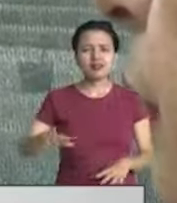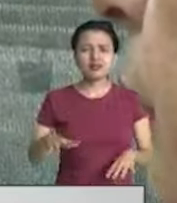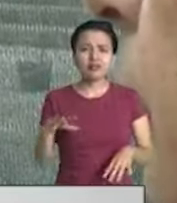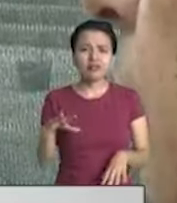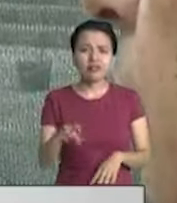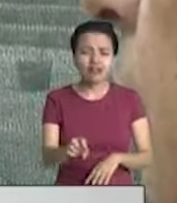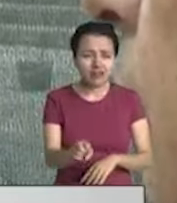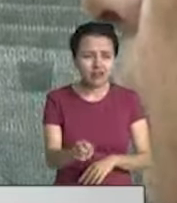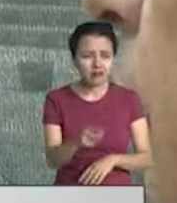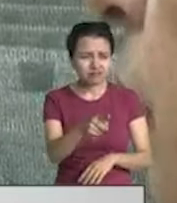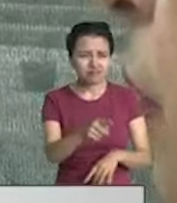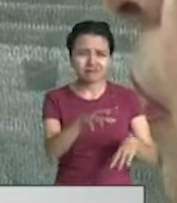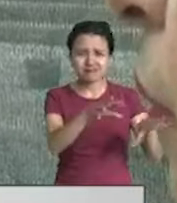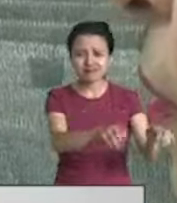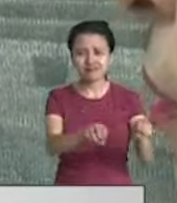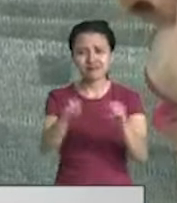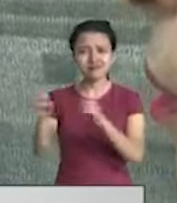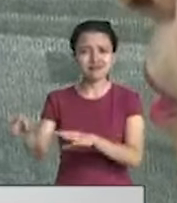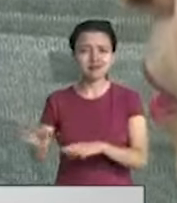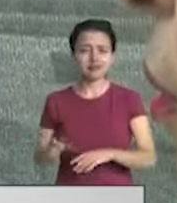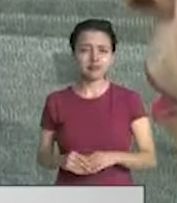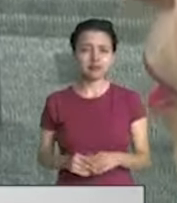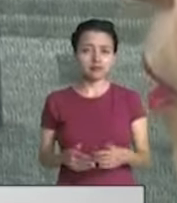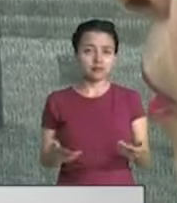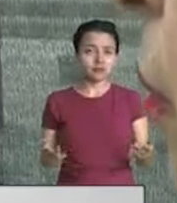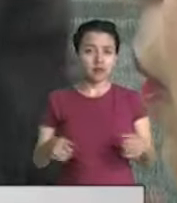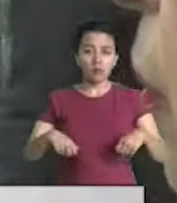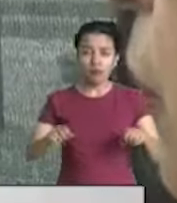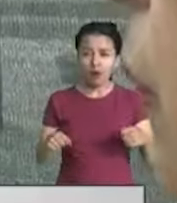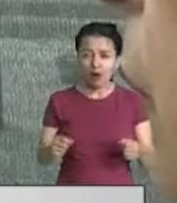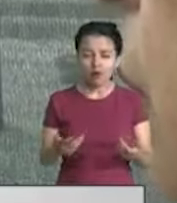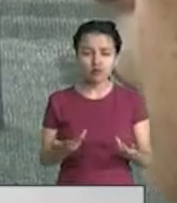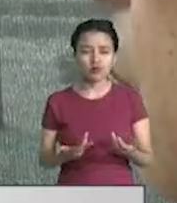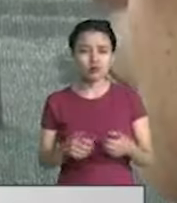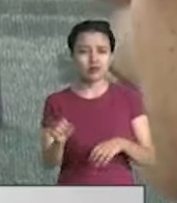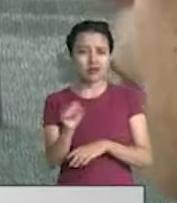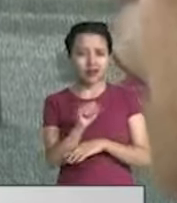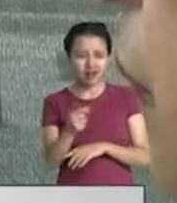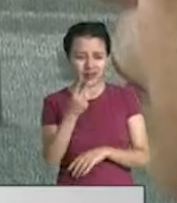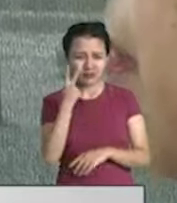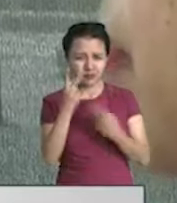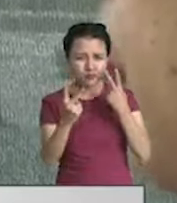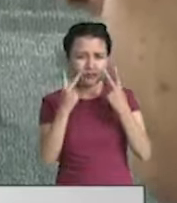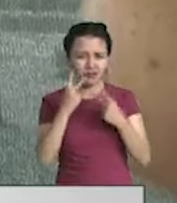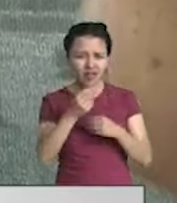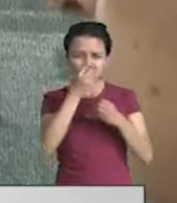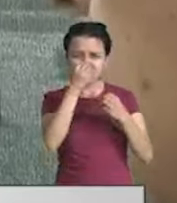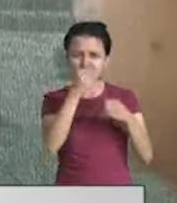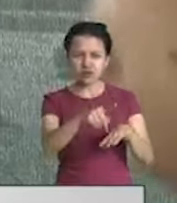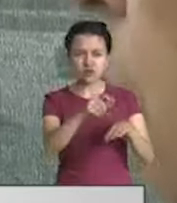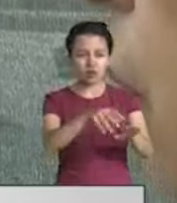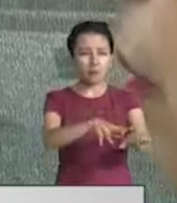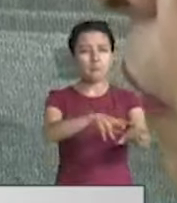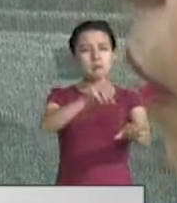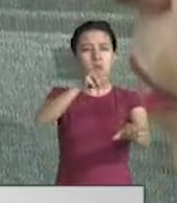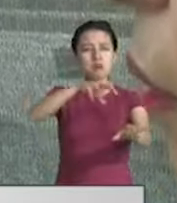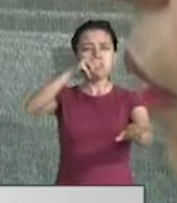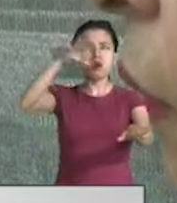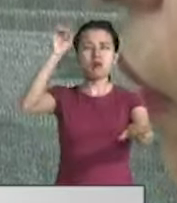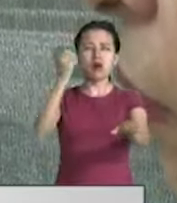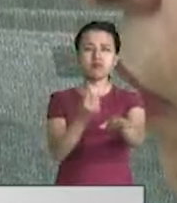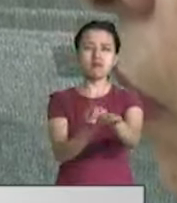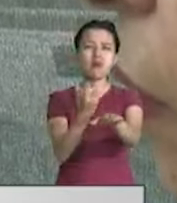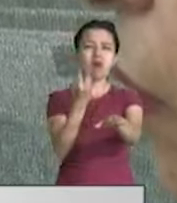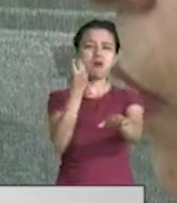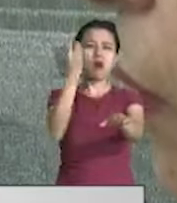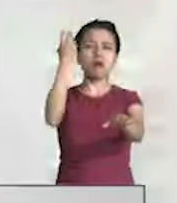esos operativos en las calles, así como se hacen para las motos, para los carros, esos vehículos de transporte de carga viejos, que